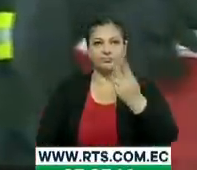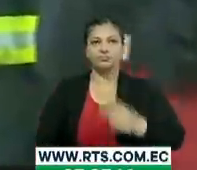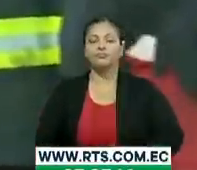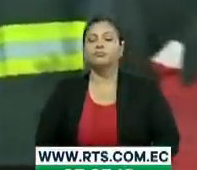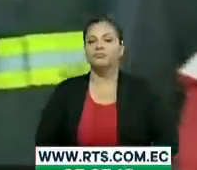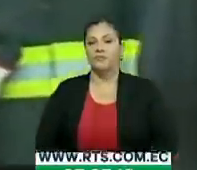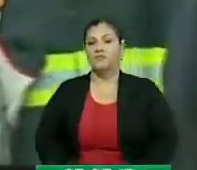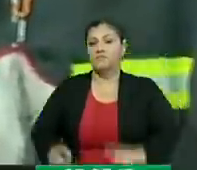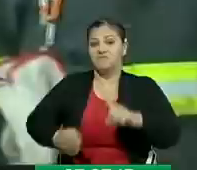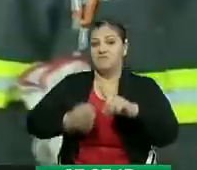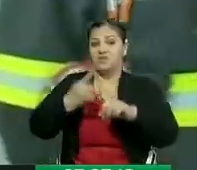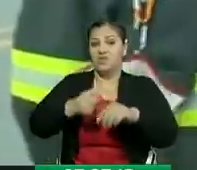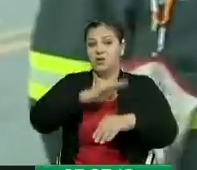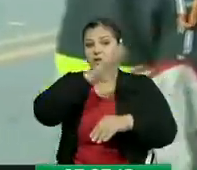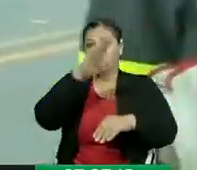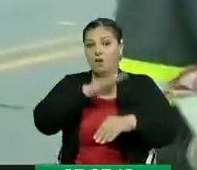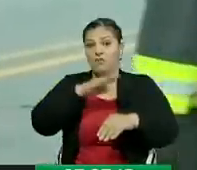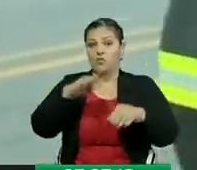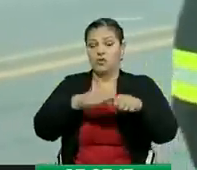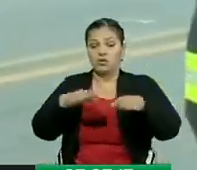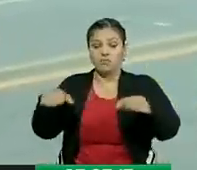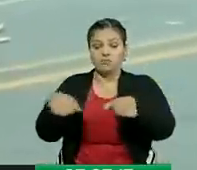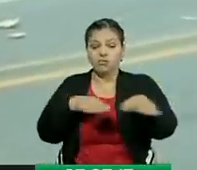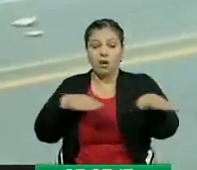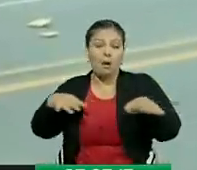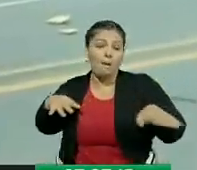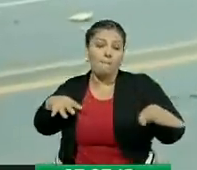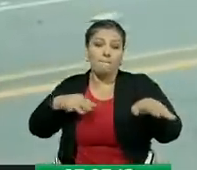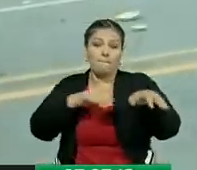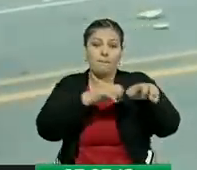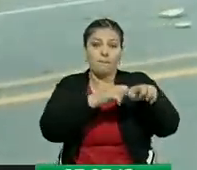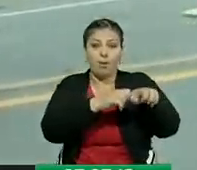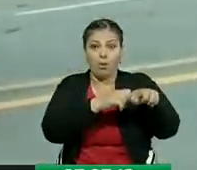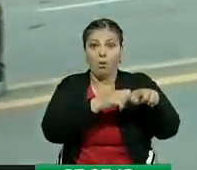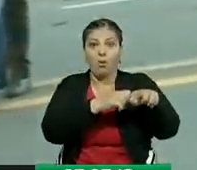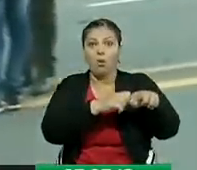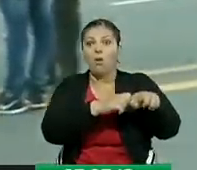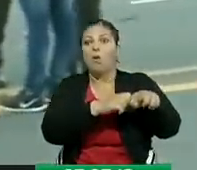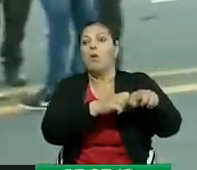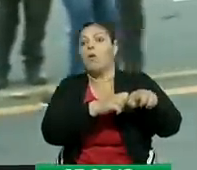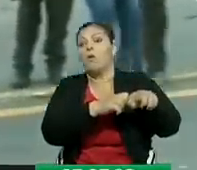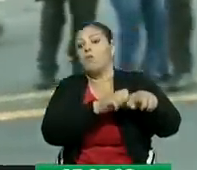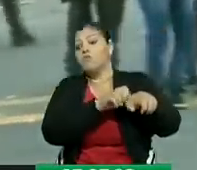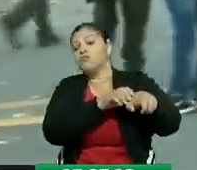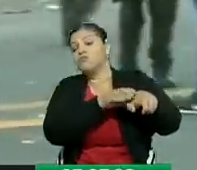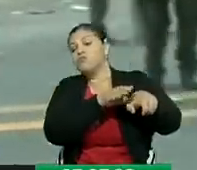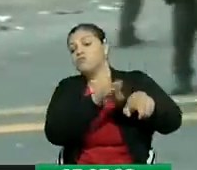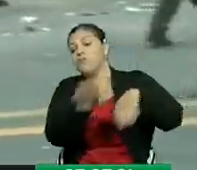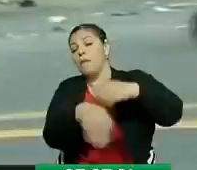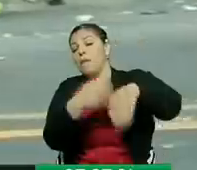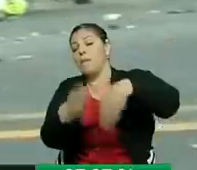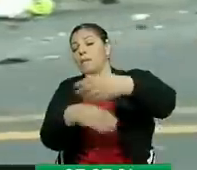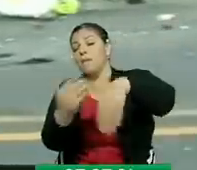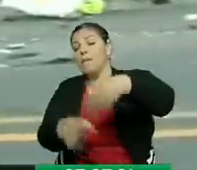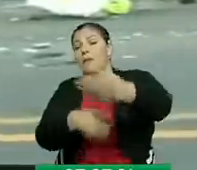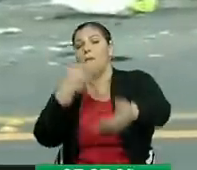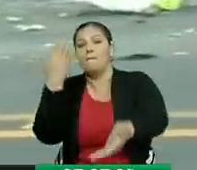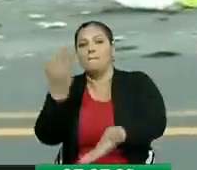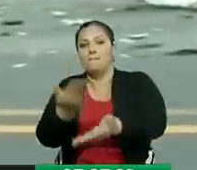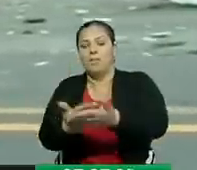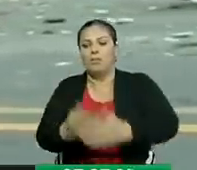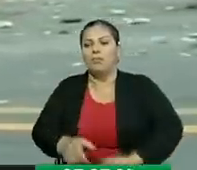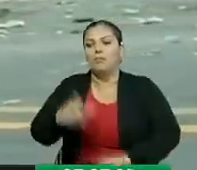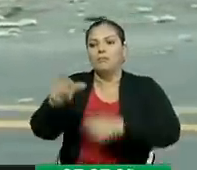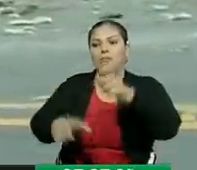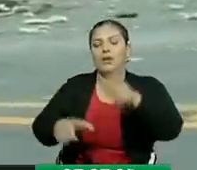camioneta, producto del cual nos encontramos con 23 personas fallecidas, de las cuales 21 son adultas y 2 son niños,